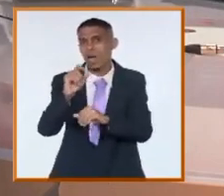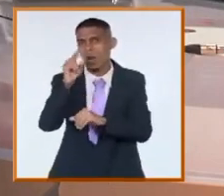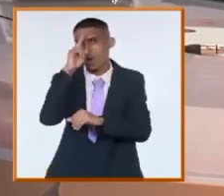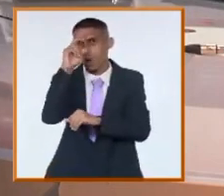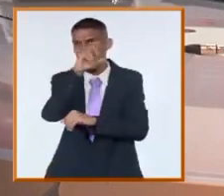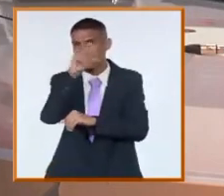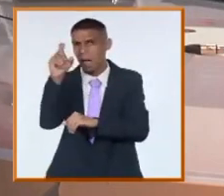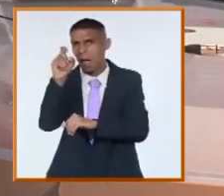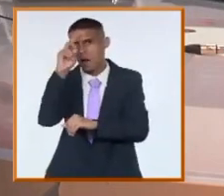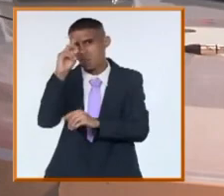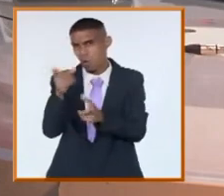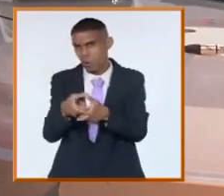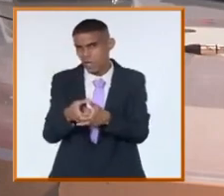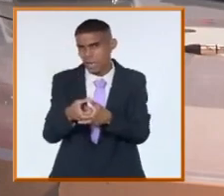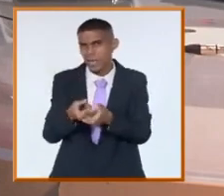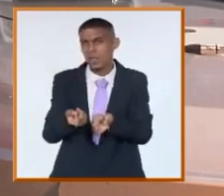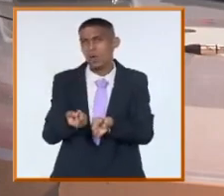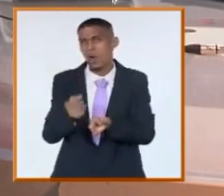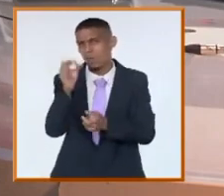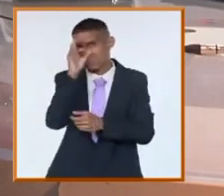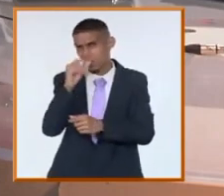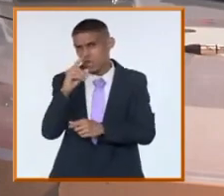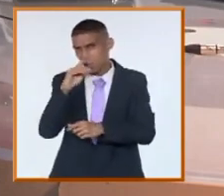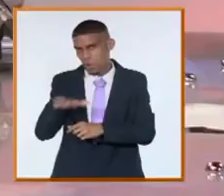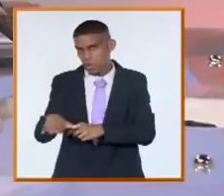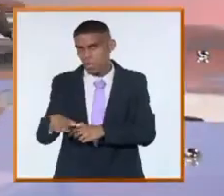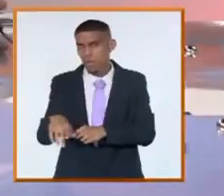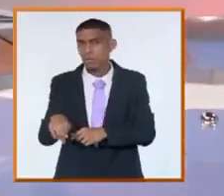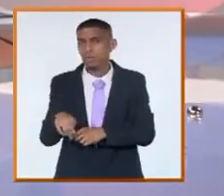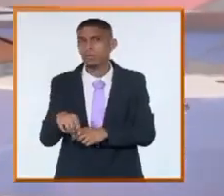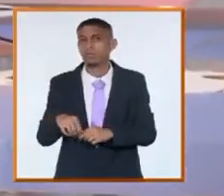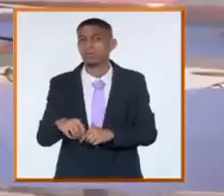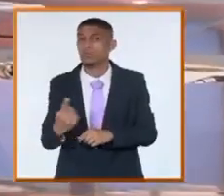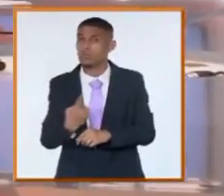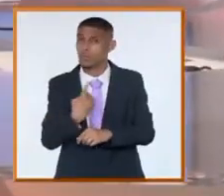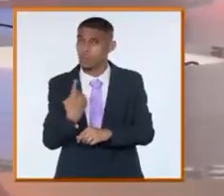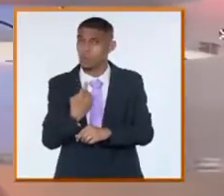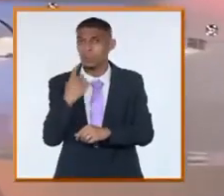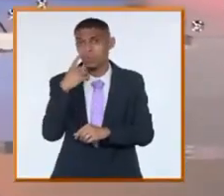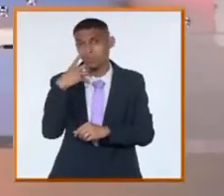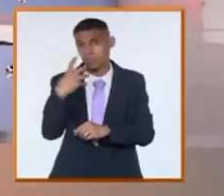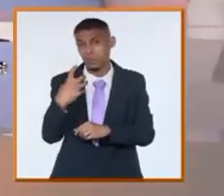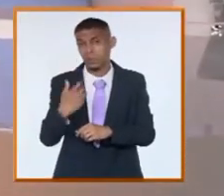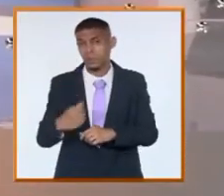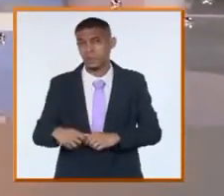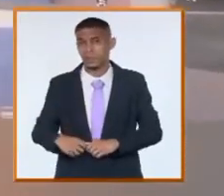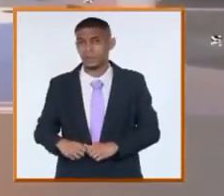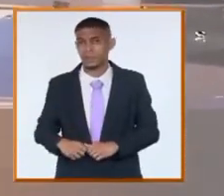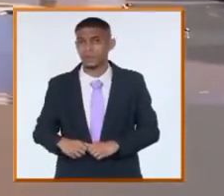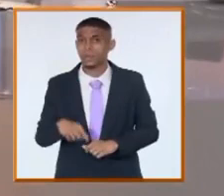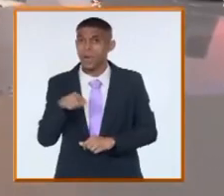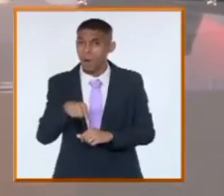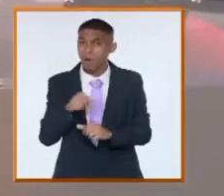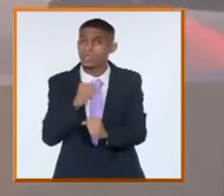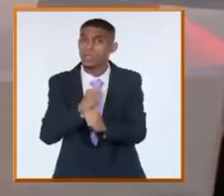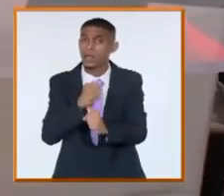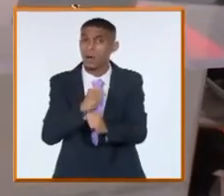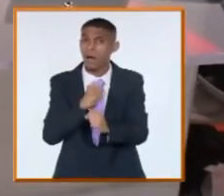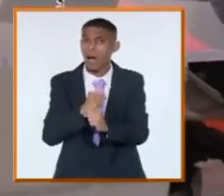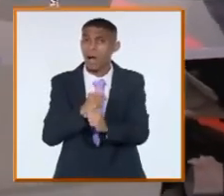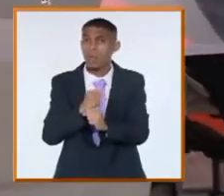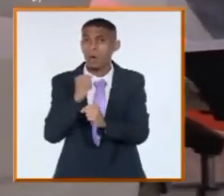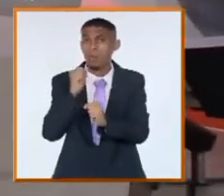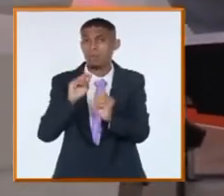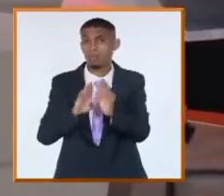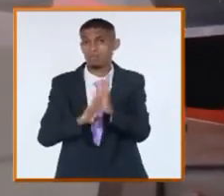los policlínicos los psicólogos infantiles Y eso evitamos eliminamos toda la importación de esos productos estamos trabajando para crecer en los muebles